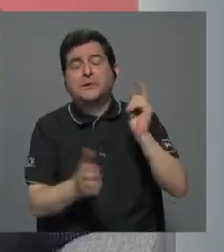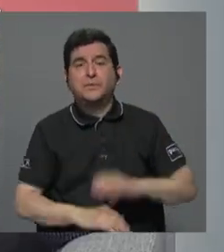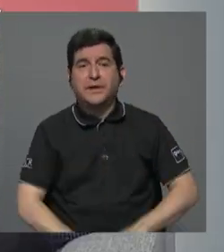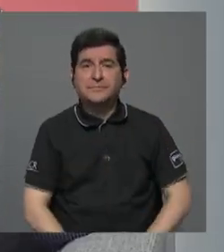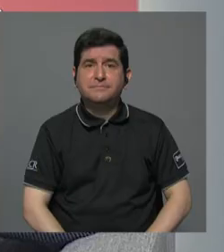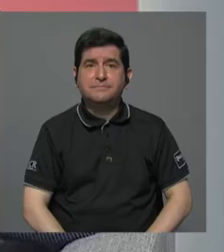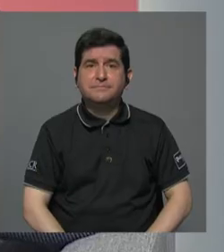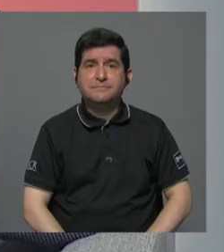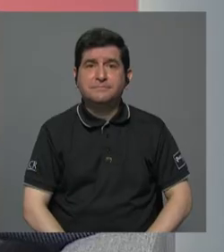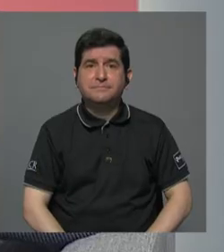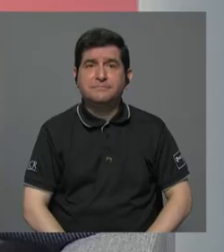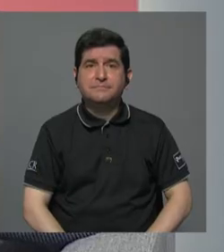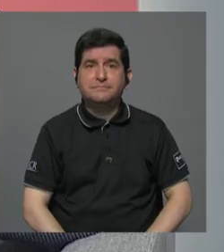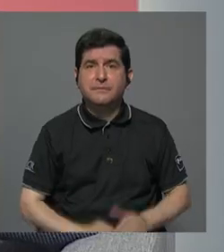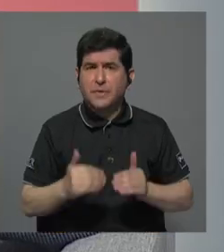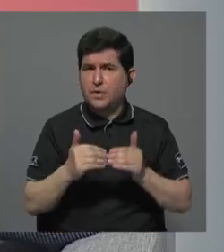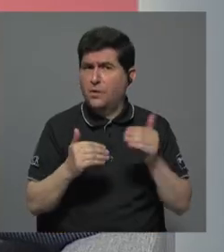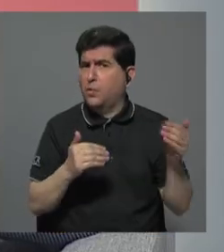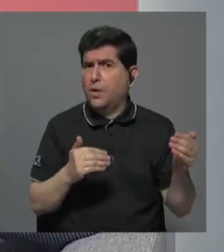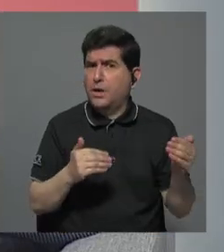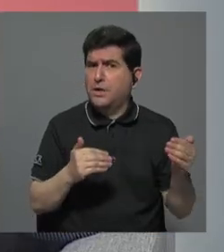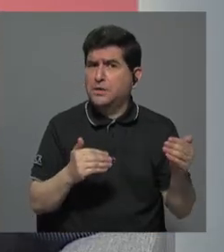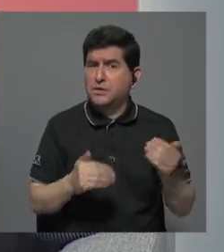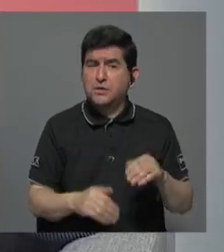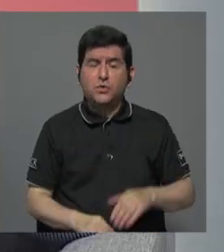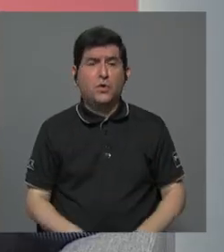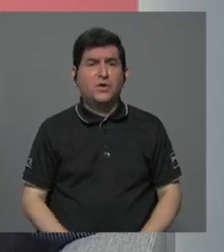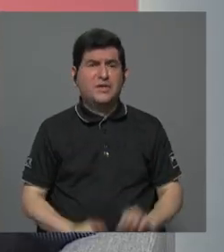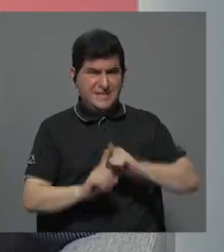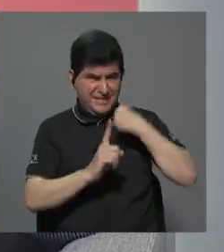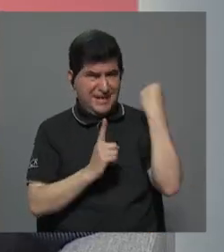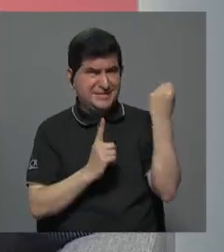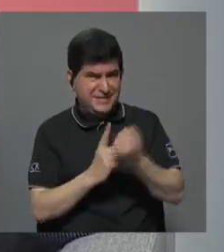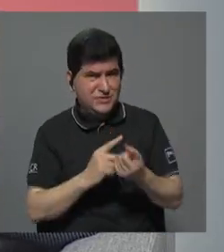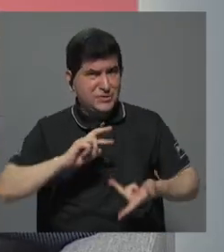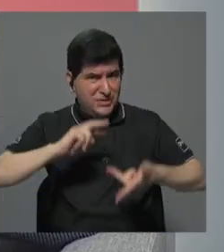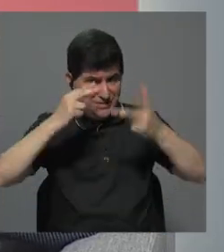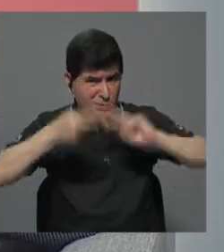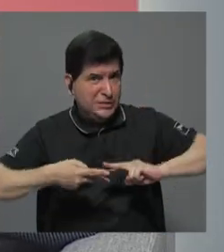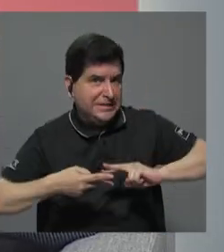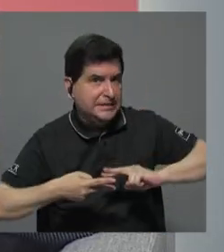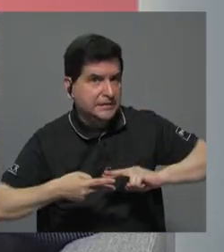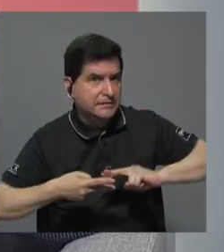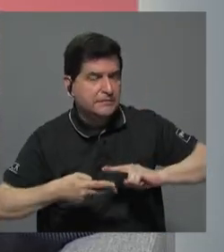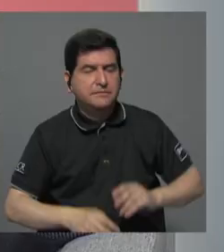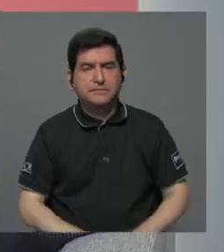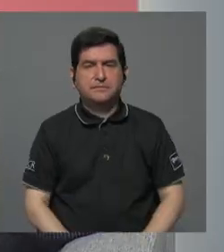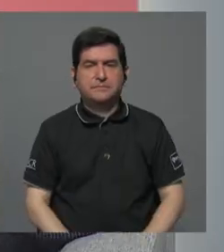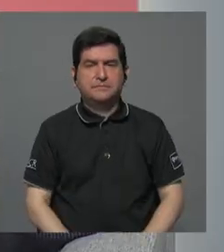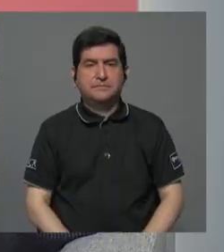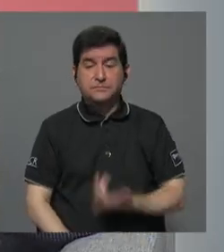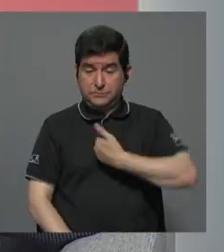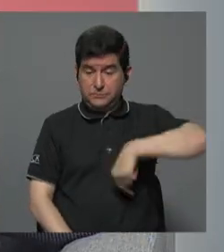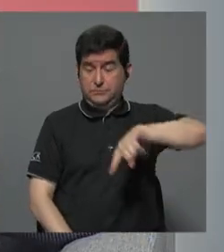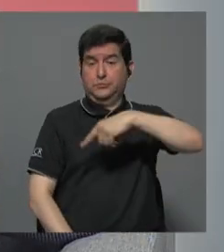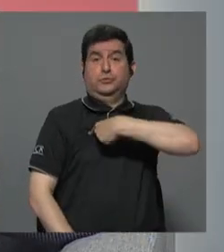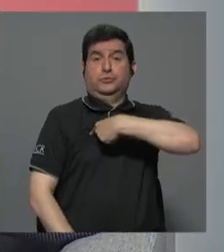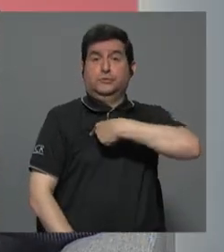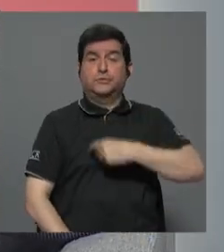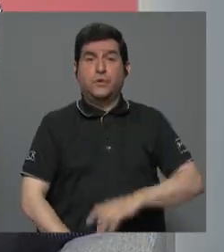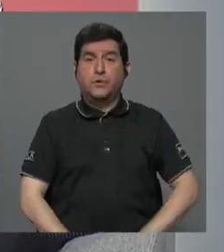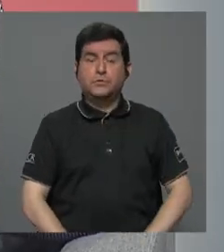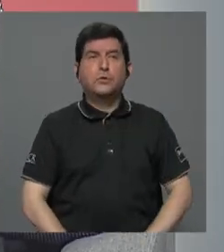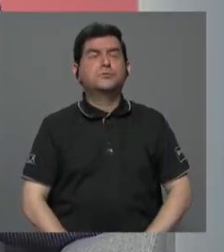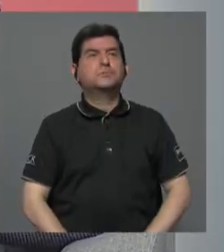cuando y debiera ser lo contrario es decir cuando debiéramos nosotros